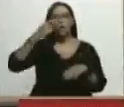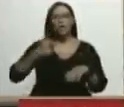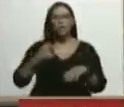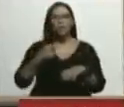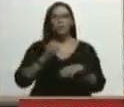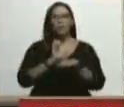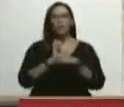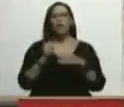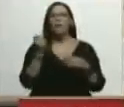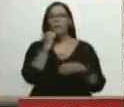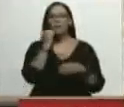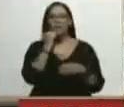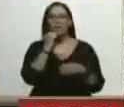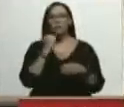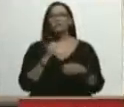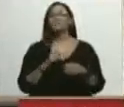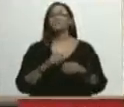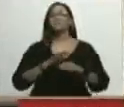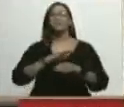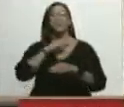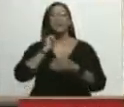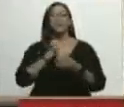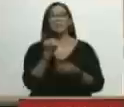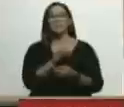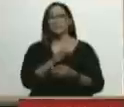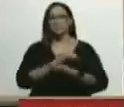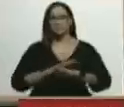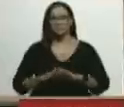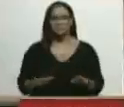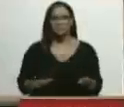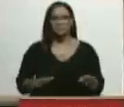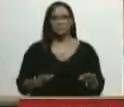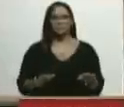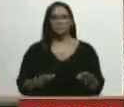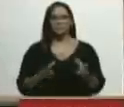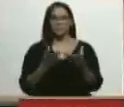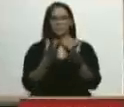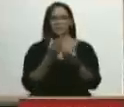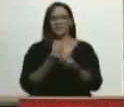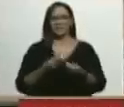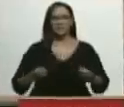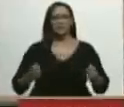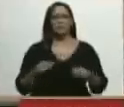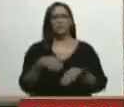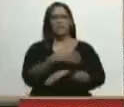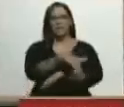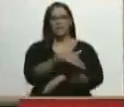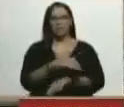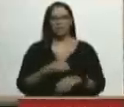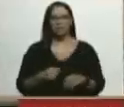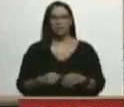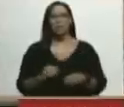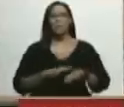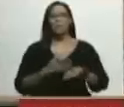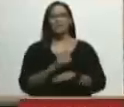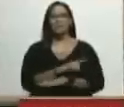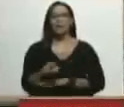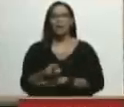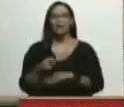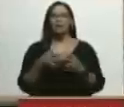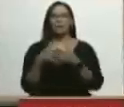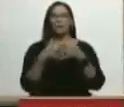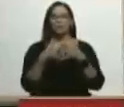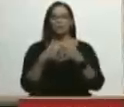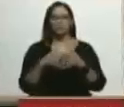se lo van a comer vivo lo van a destrozar en las calles porque se la orden del imperialismo